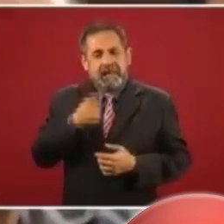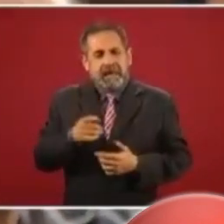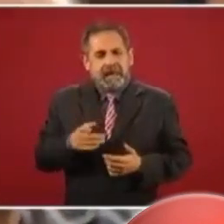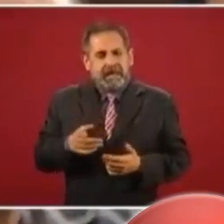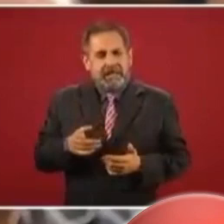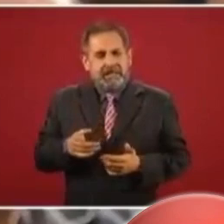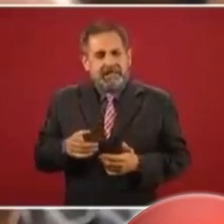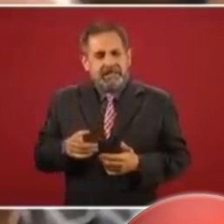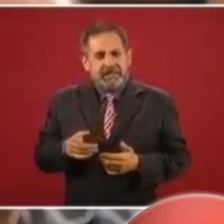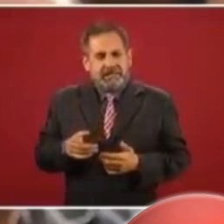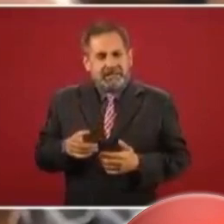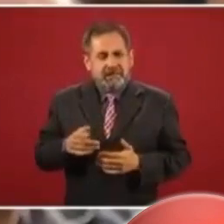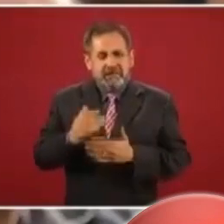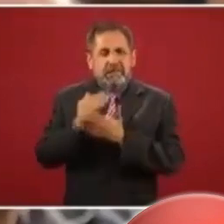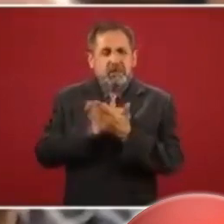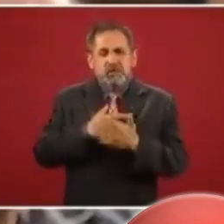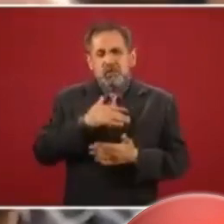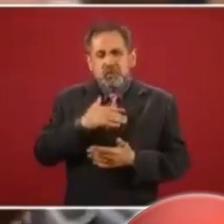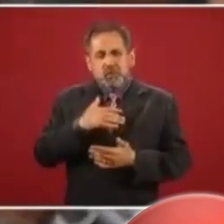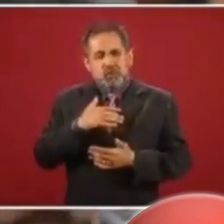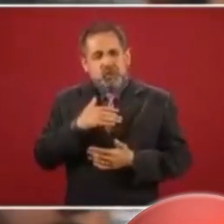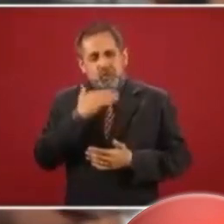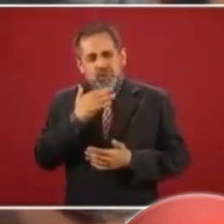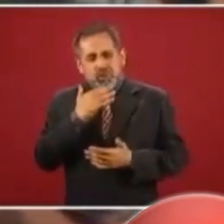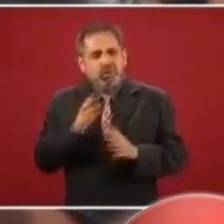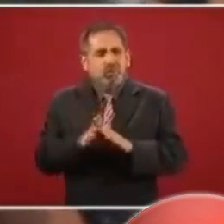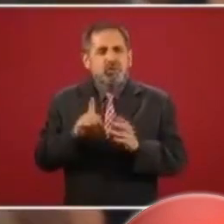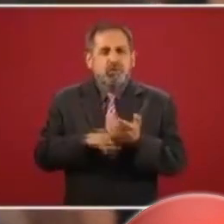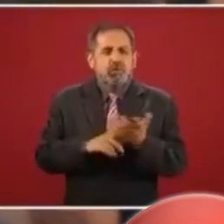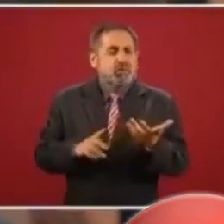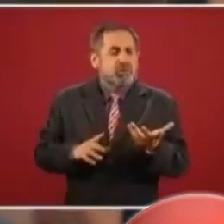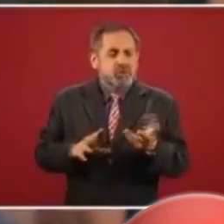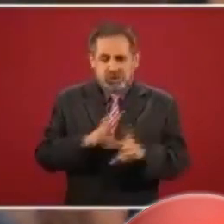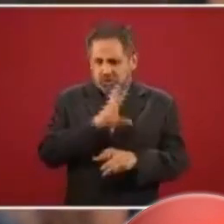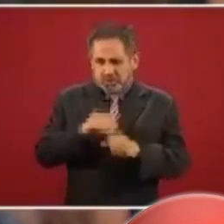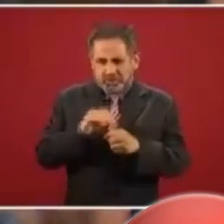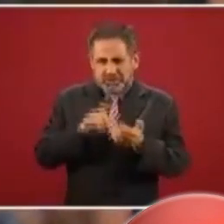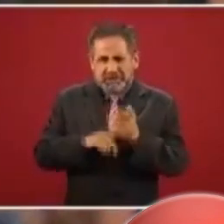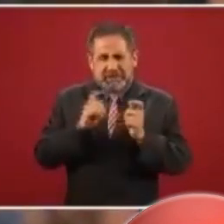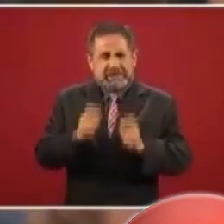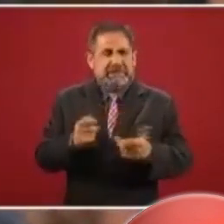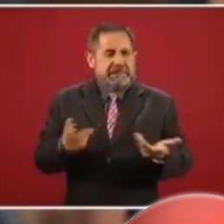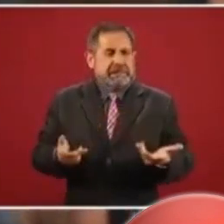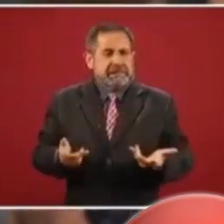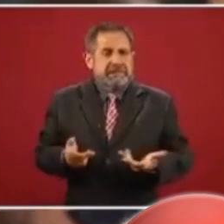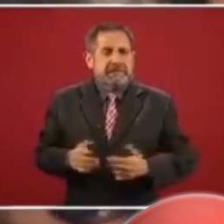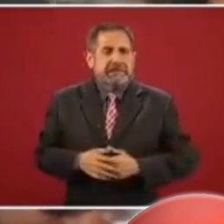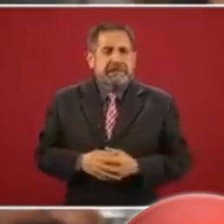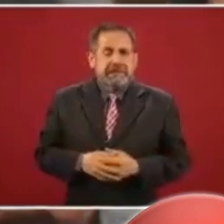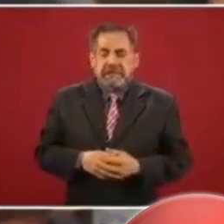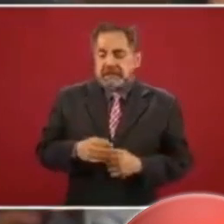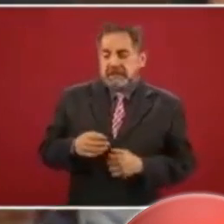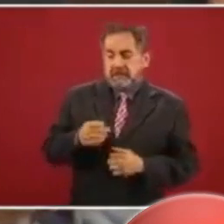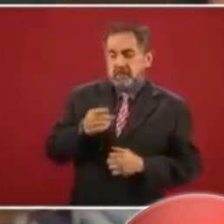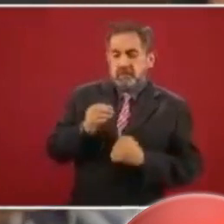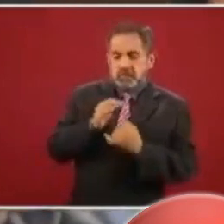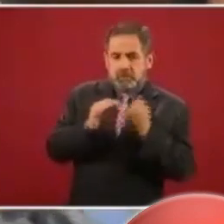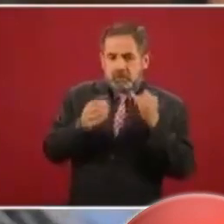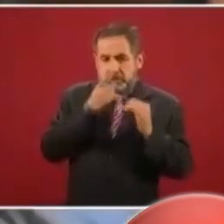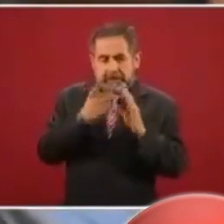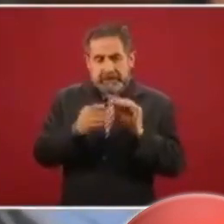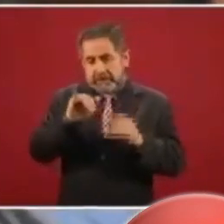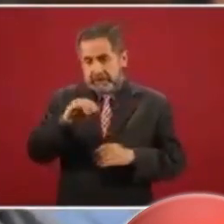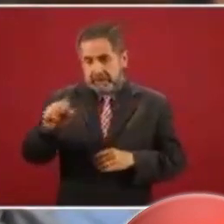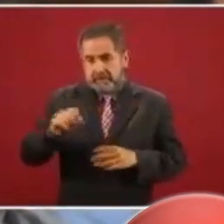evitar pues la corrupción, el tema de todo lo que se ha tocado aquí, que ha padecido el país? Y por último, aprovechando también del IMSS,